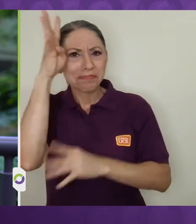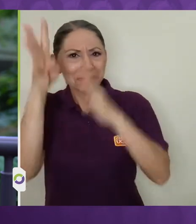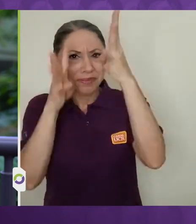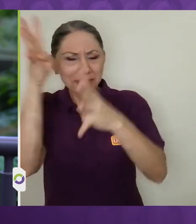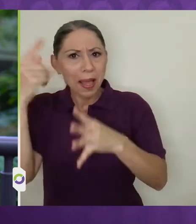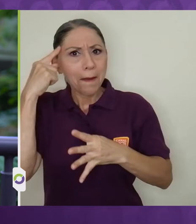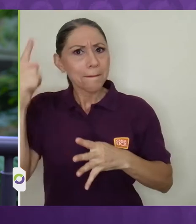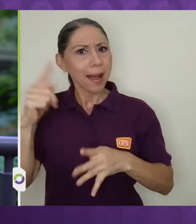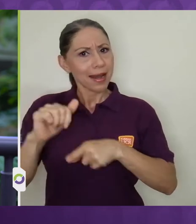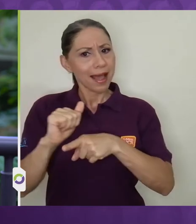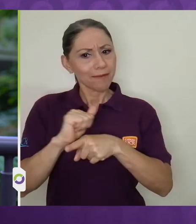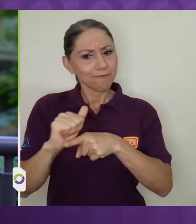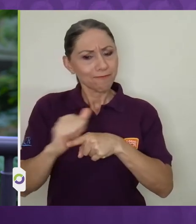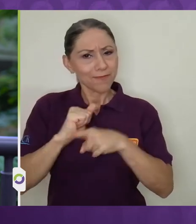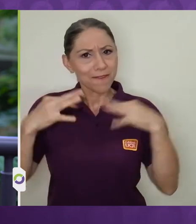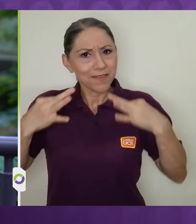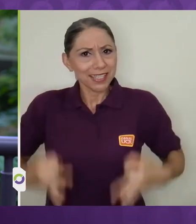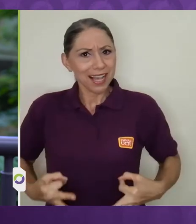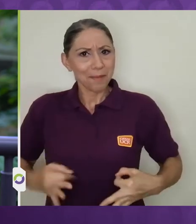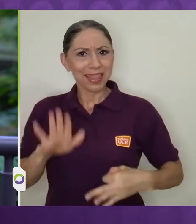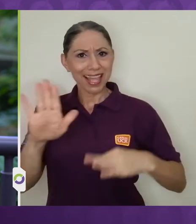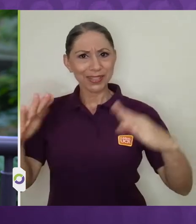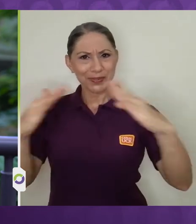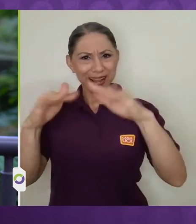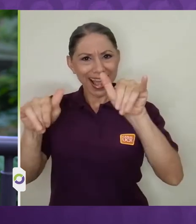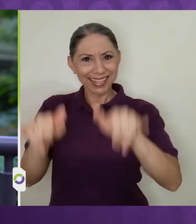para mantenerse a tope físicamente desde casa.